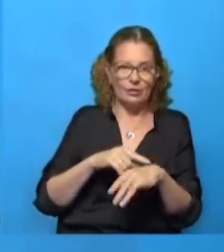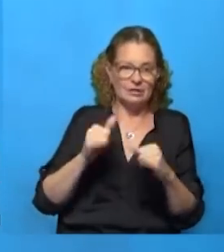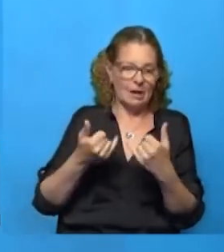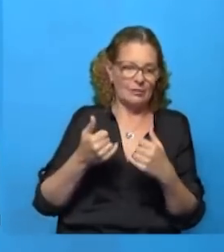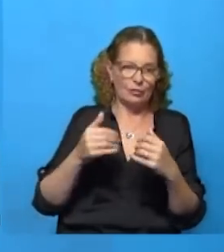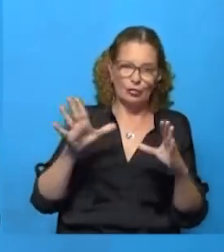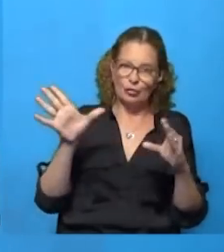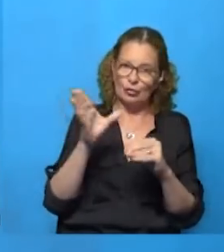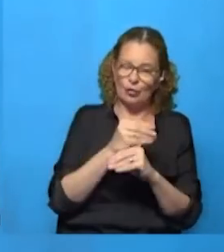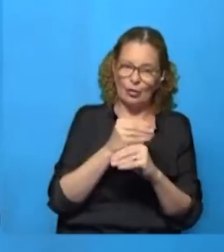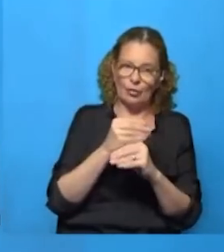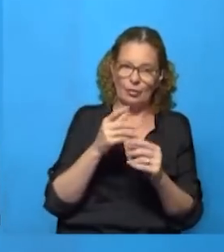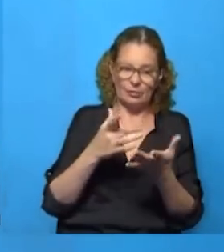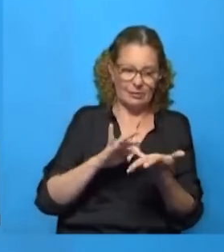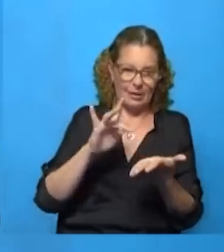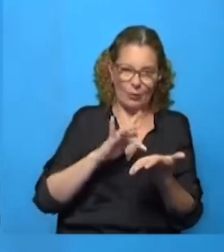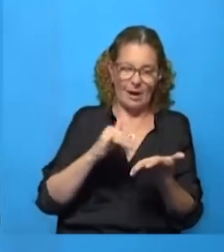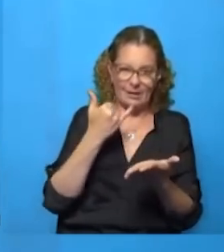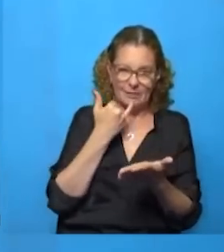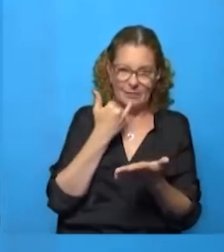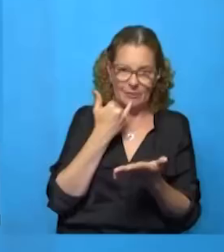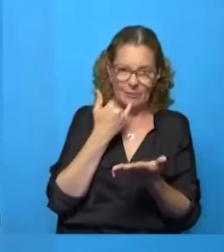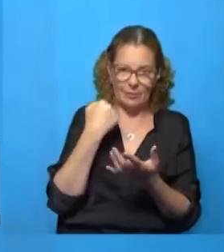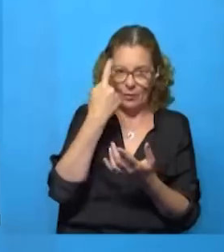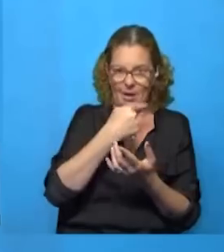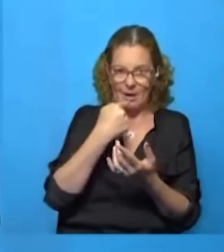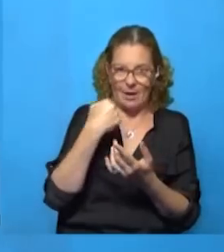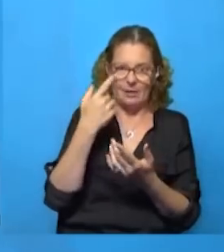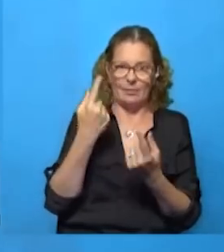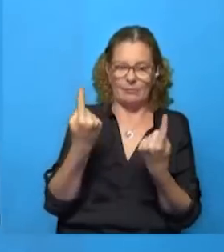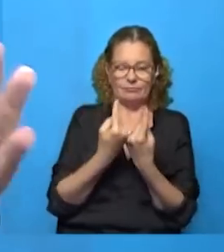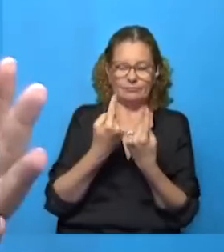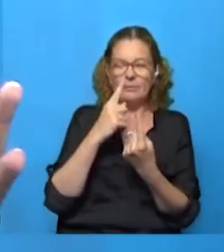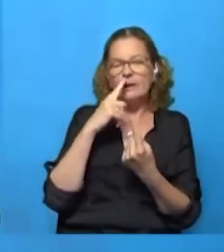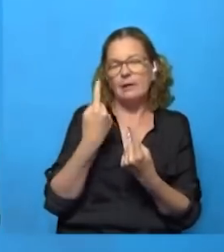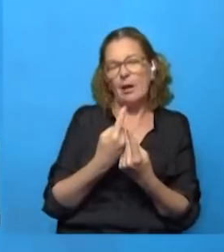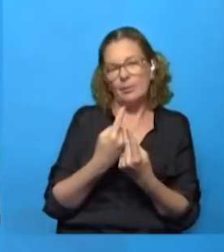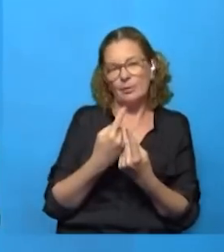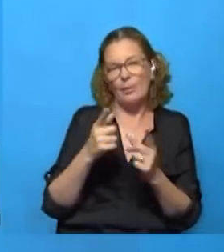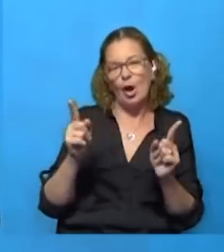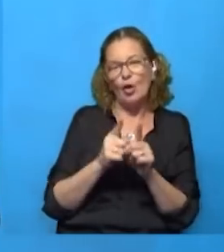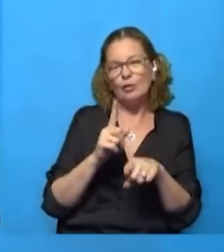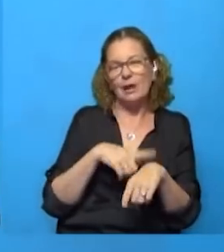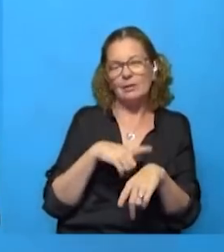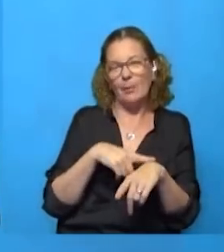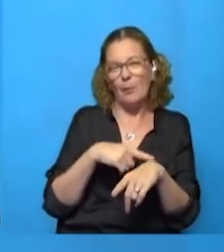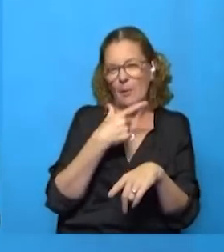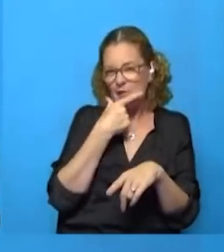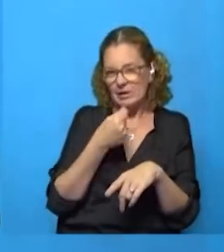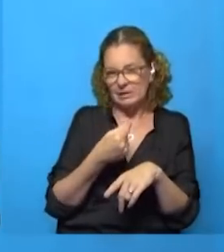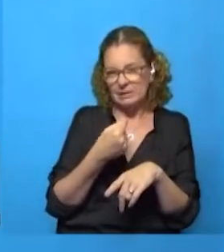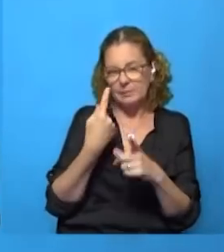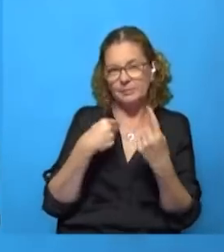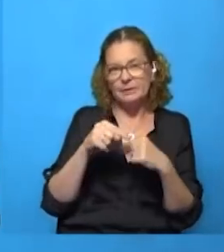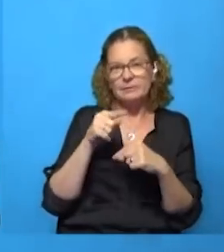digitalizado No claramente una tablet un celular aunque sea cara a cara se utiliza eso con lo cual acorta mucho los tiempos pero